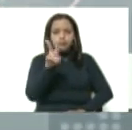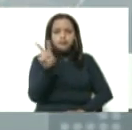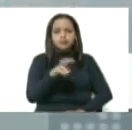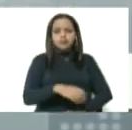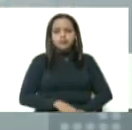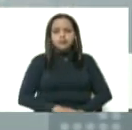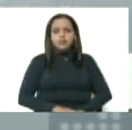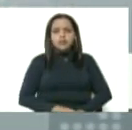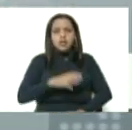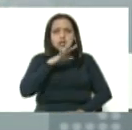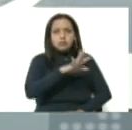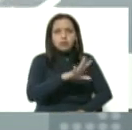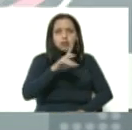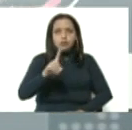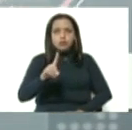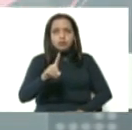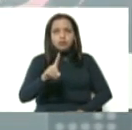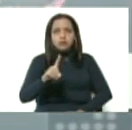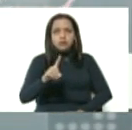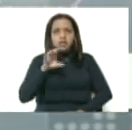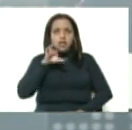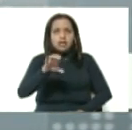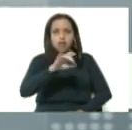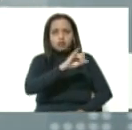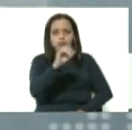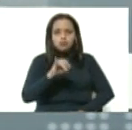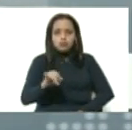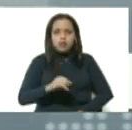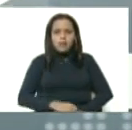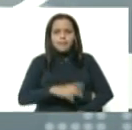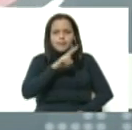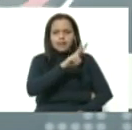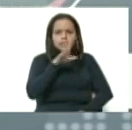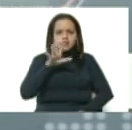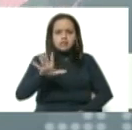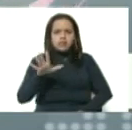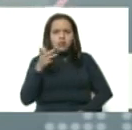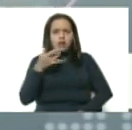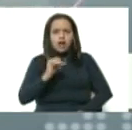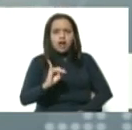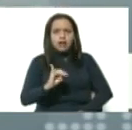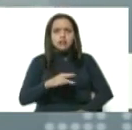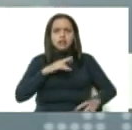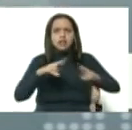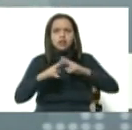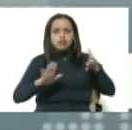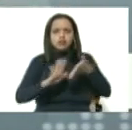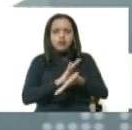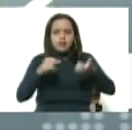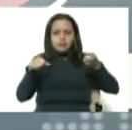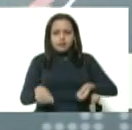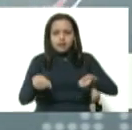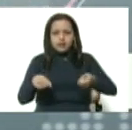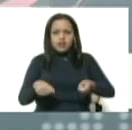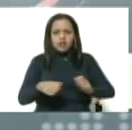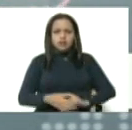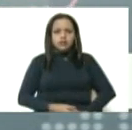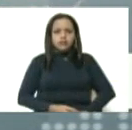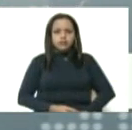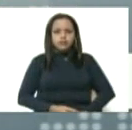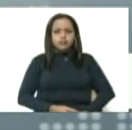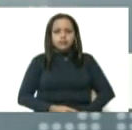De estos 51 casos del estado Zulia, 25 están vinculados al mercado Las Pulgas y al casco